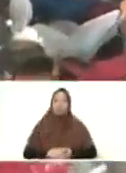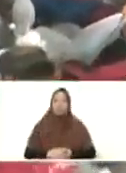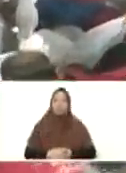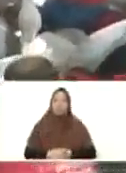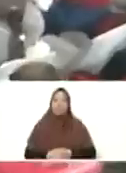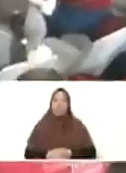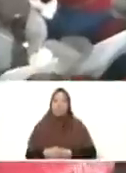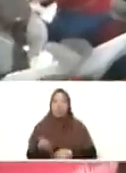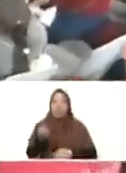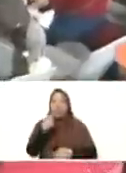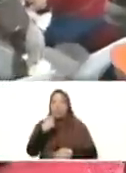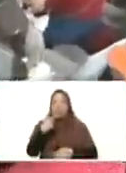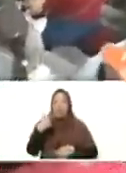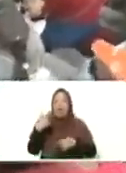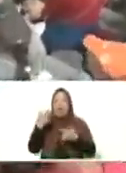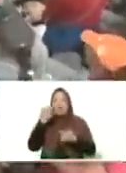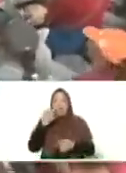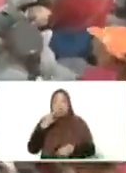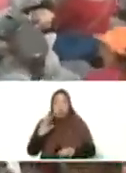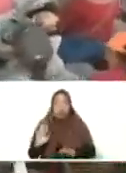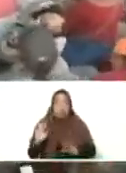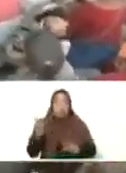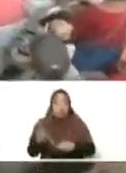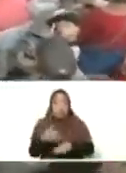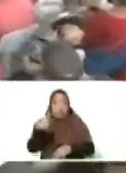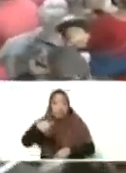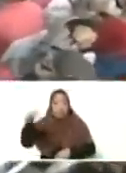quitarse la mascarilla hermano